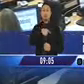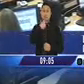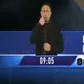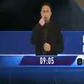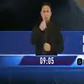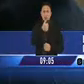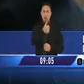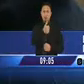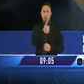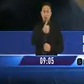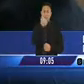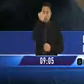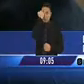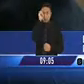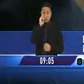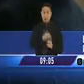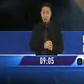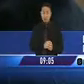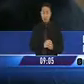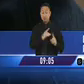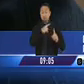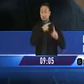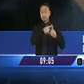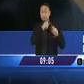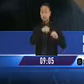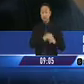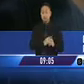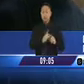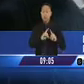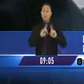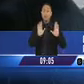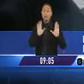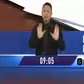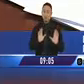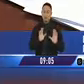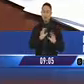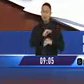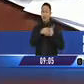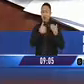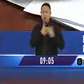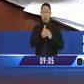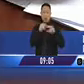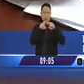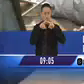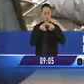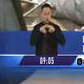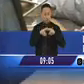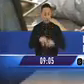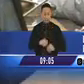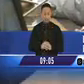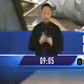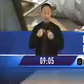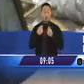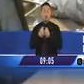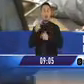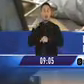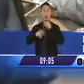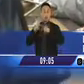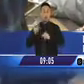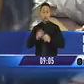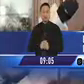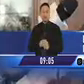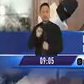ojos esta iniciativa legislativa pero asegura que debe revisar a detalle construye por su parte tiene